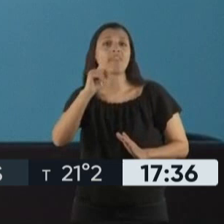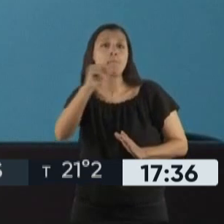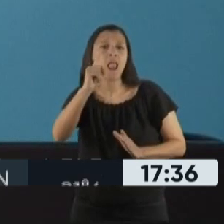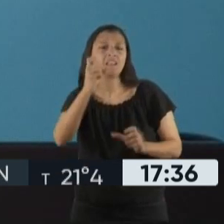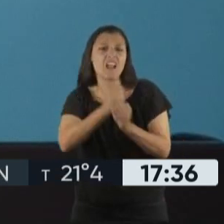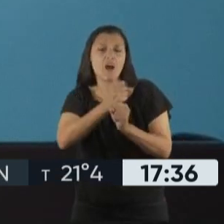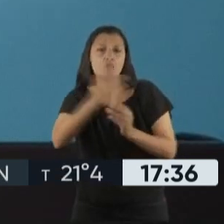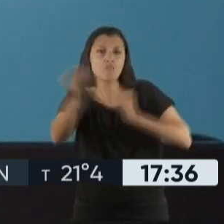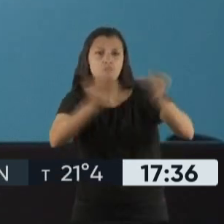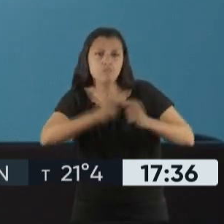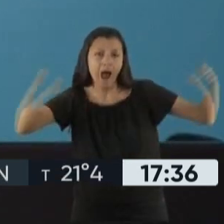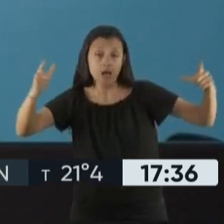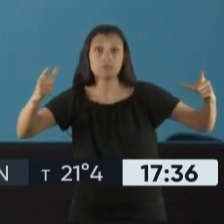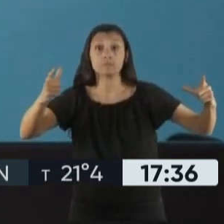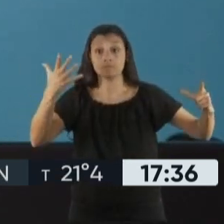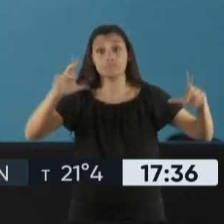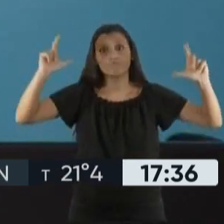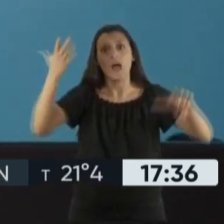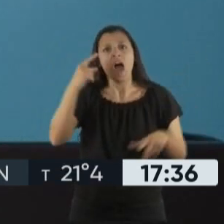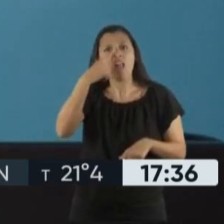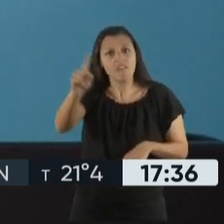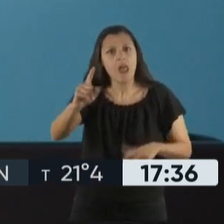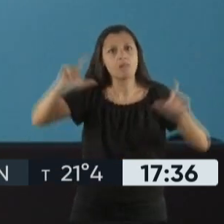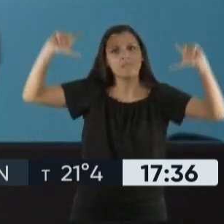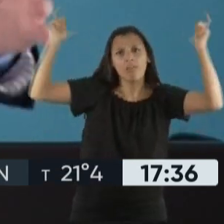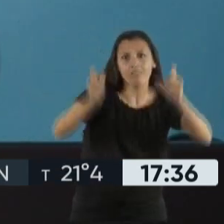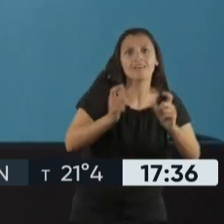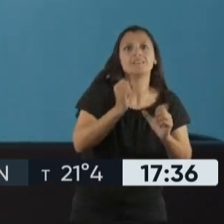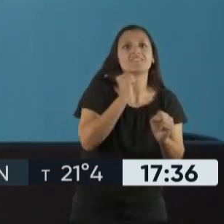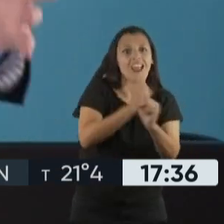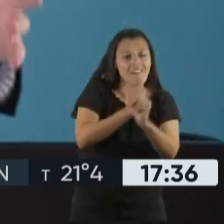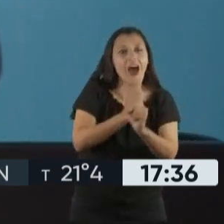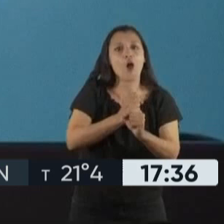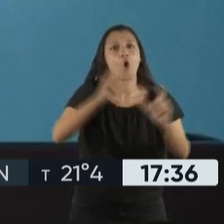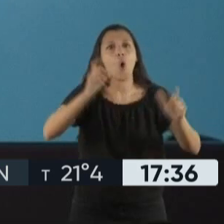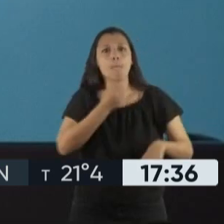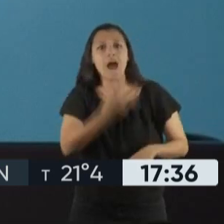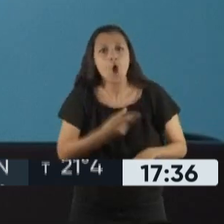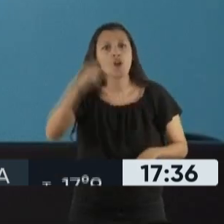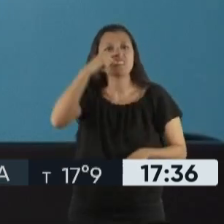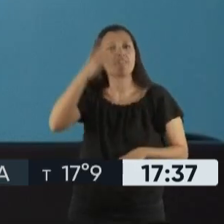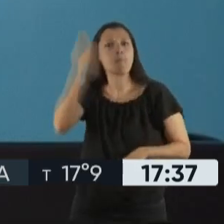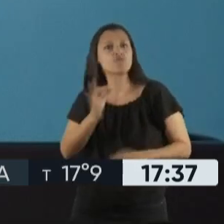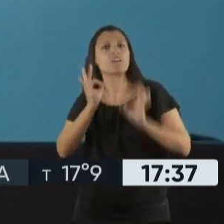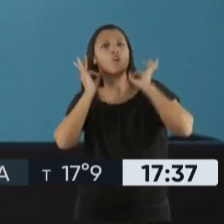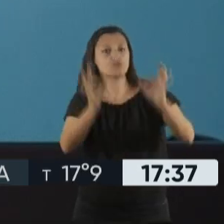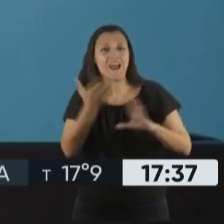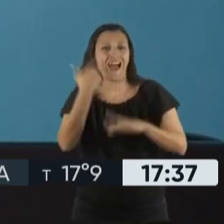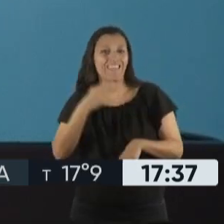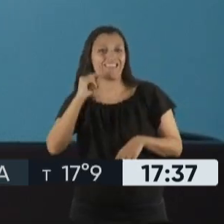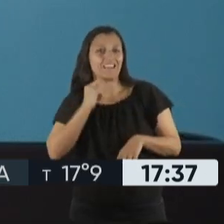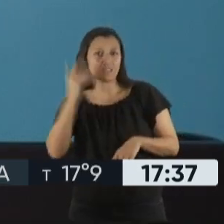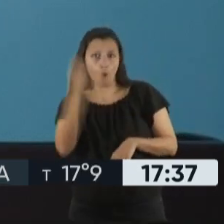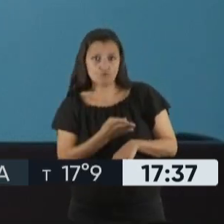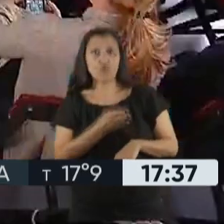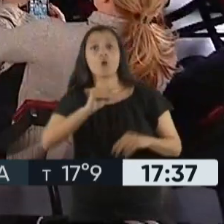trabajo, con la tasa de desempleo reduciéndose al 7% del valor de 13% que había llegado a alcanzar.